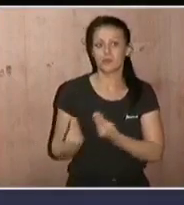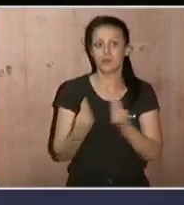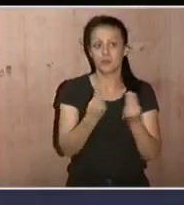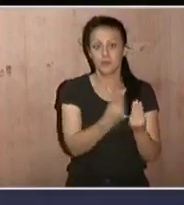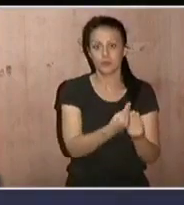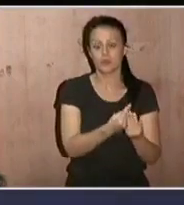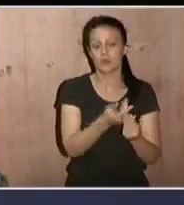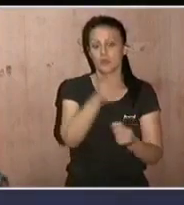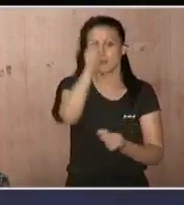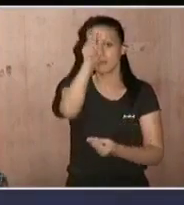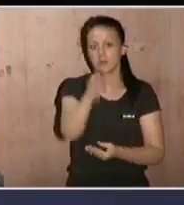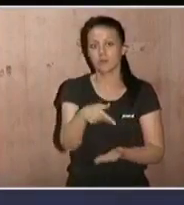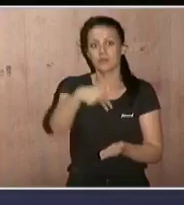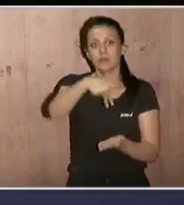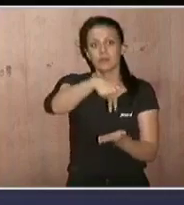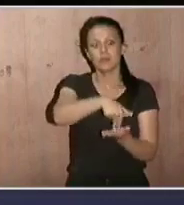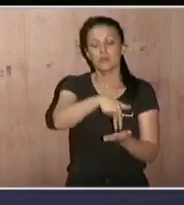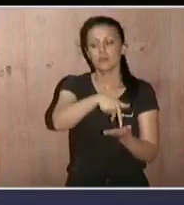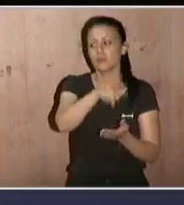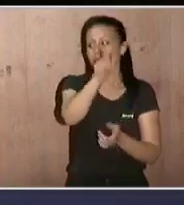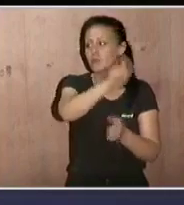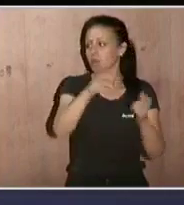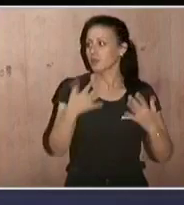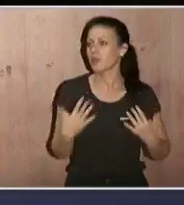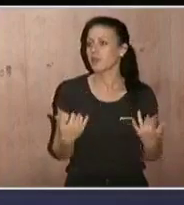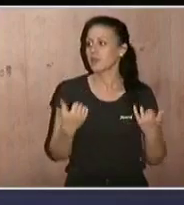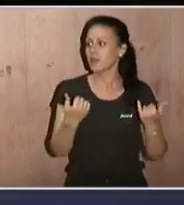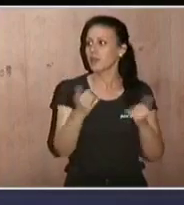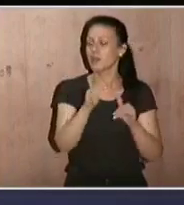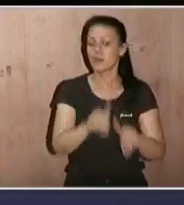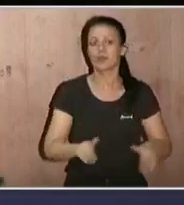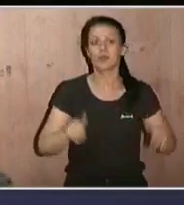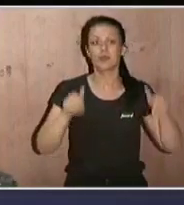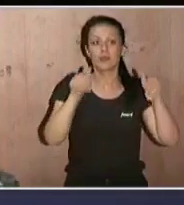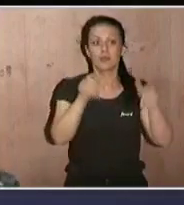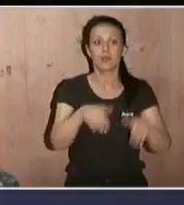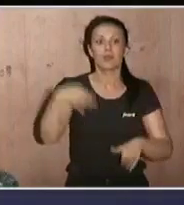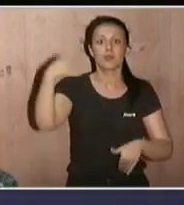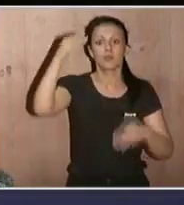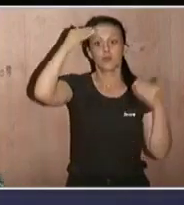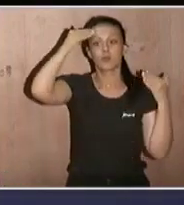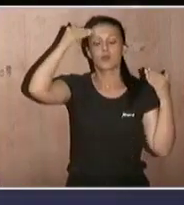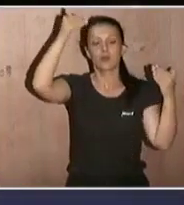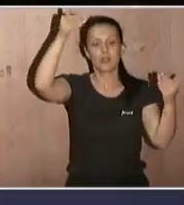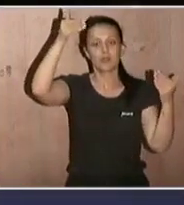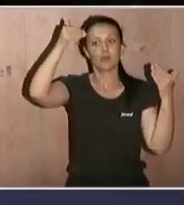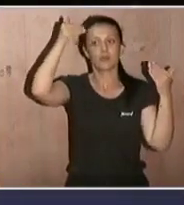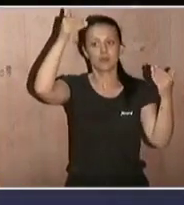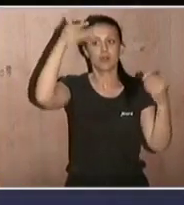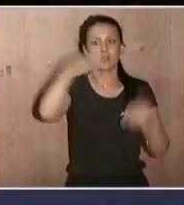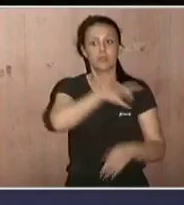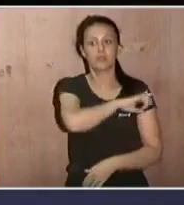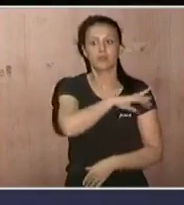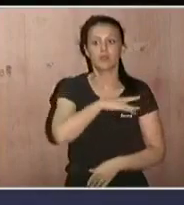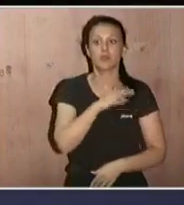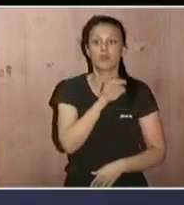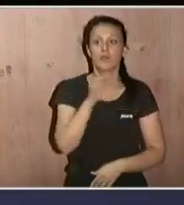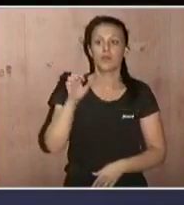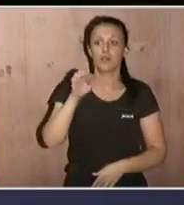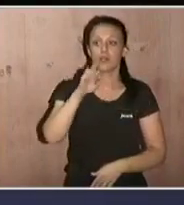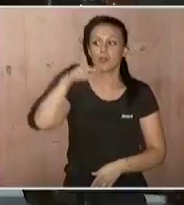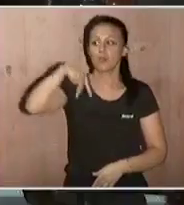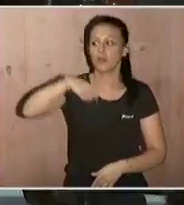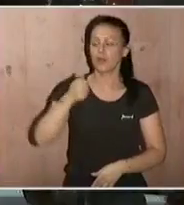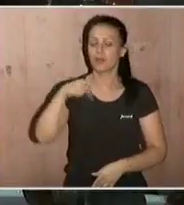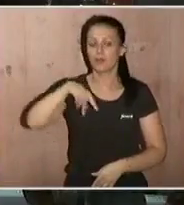a la presencia del SACI reunits al candidat al grau de doctor honoris causa, el señor Fernando López